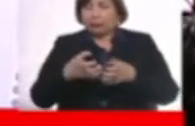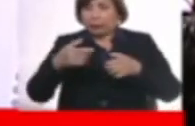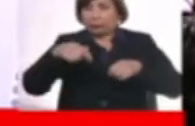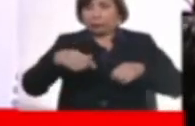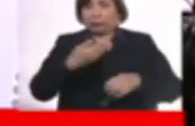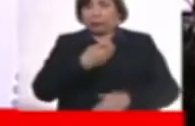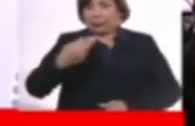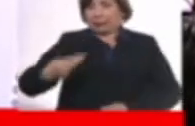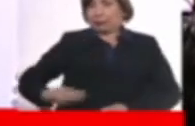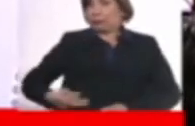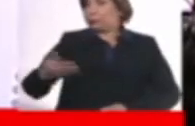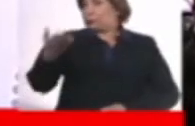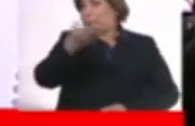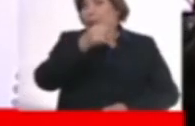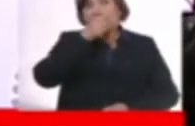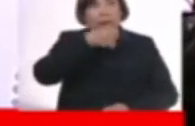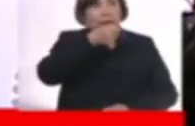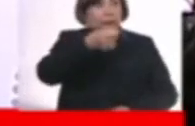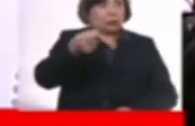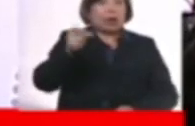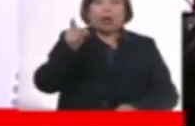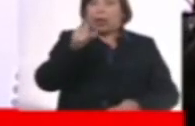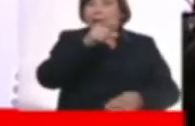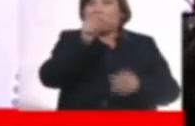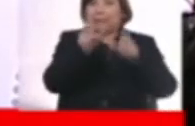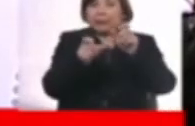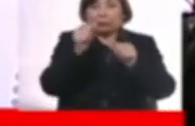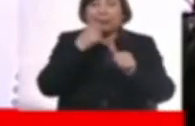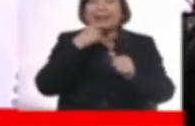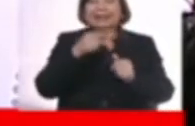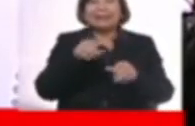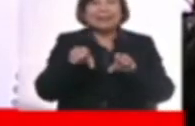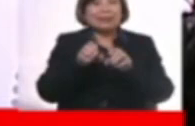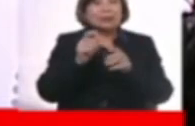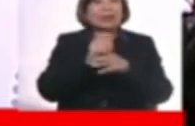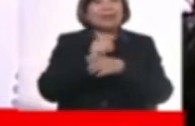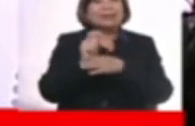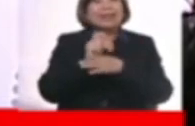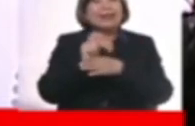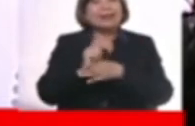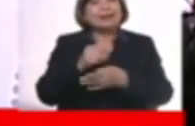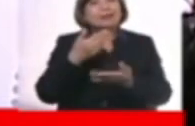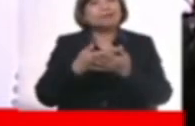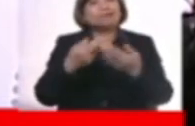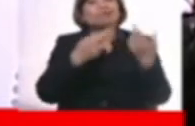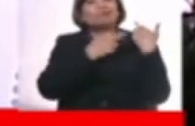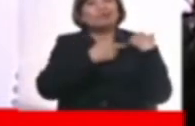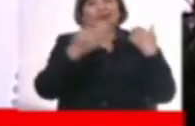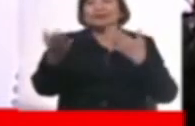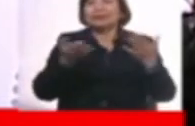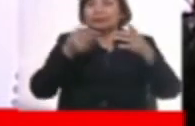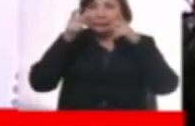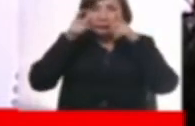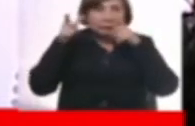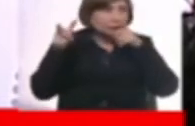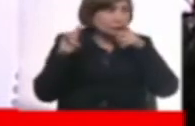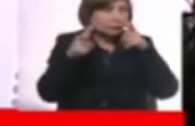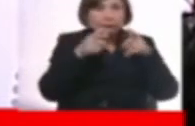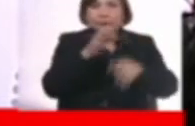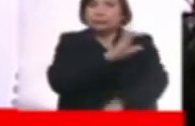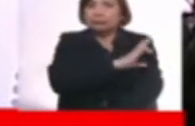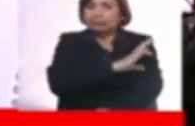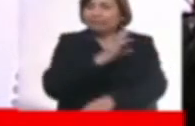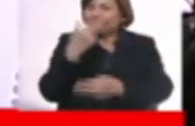República señores periodistas y por su intermedio a la ciudadanía es hacer una tarea que nos corresponde que es la de servir de controlar fiscalizar